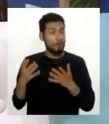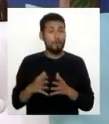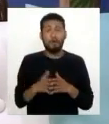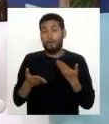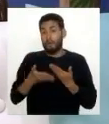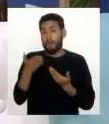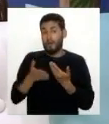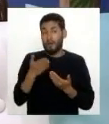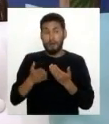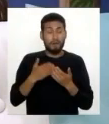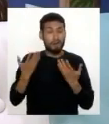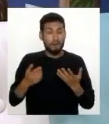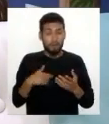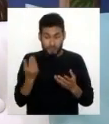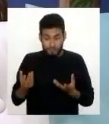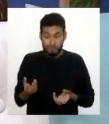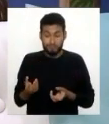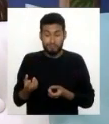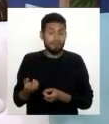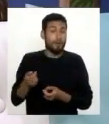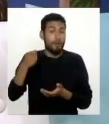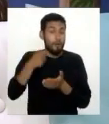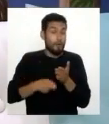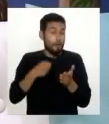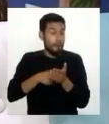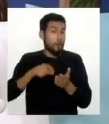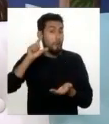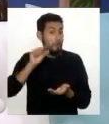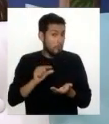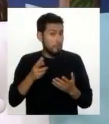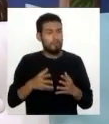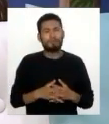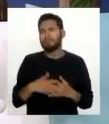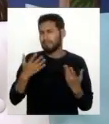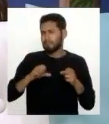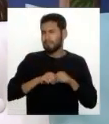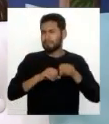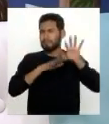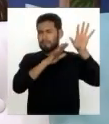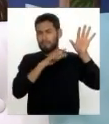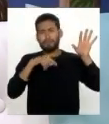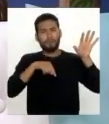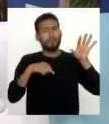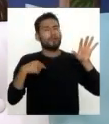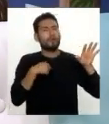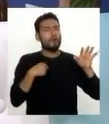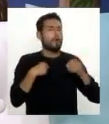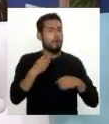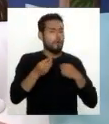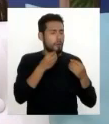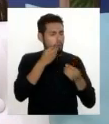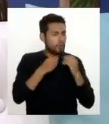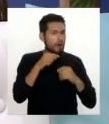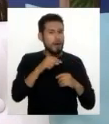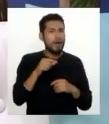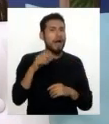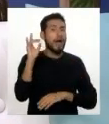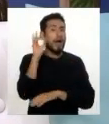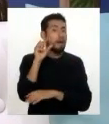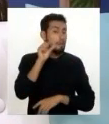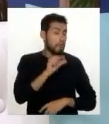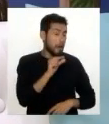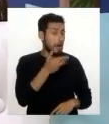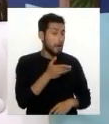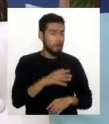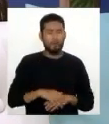más fácil de poder adquirirlos, que los costos pueden ser menores. Quizás en la sierra yo voy a estar consumiendo, no sé, la carne de alpaca quizás me sale más